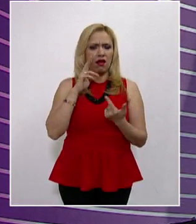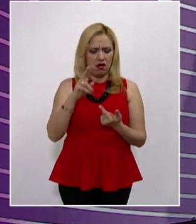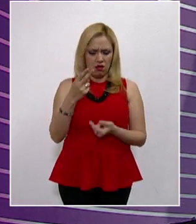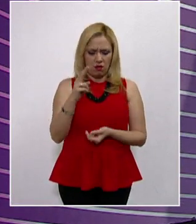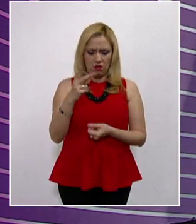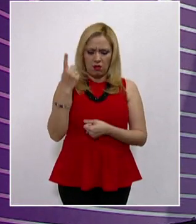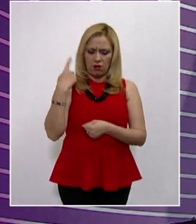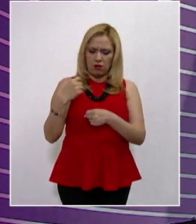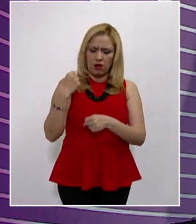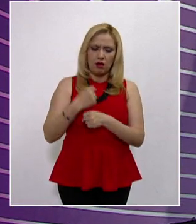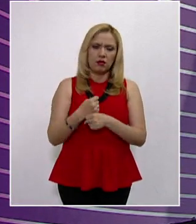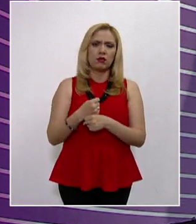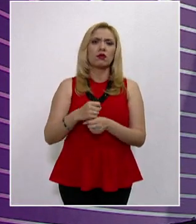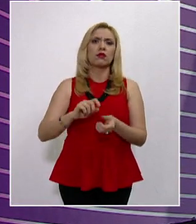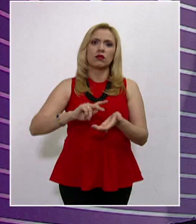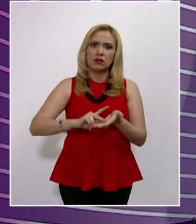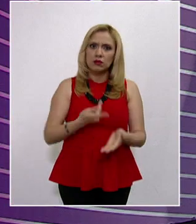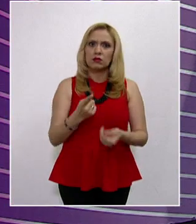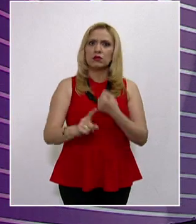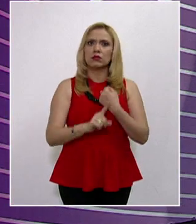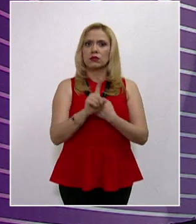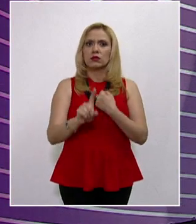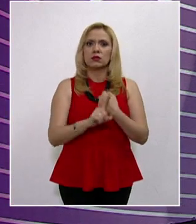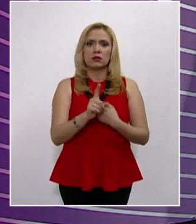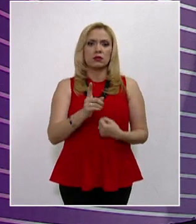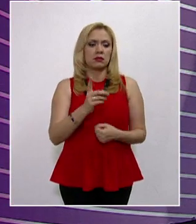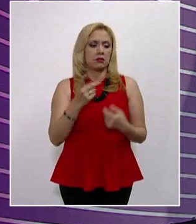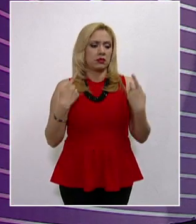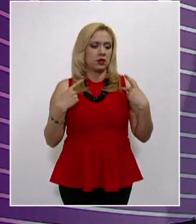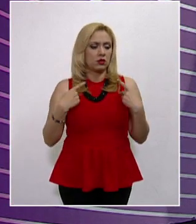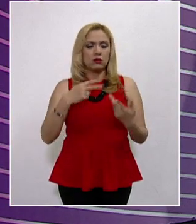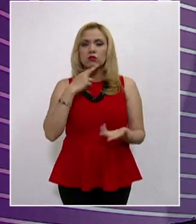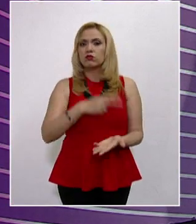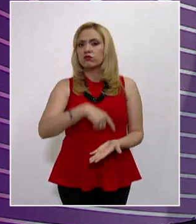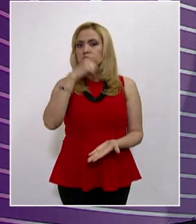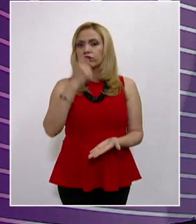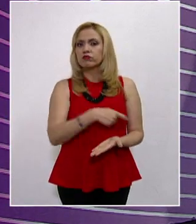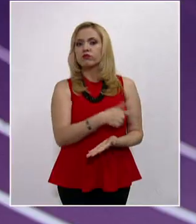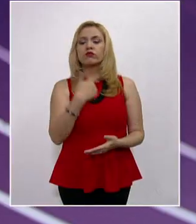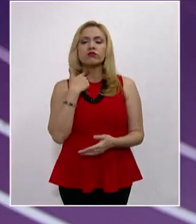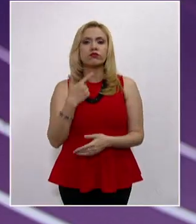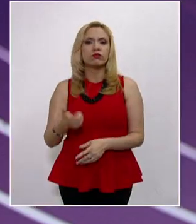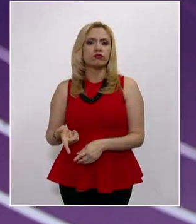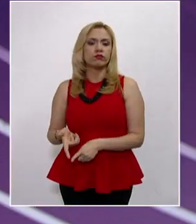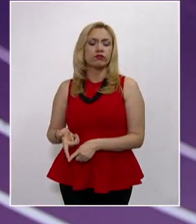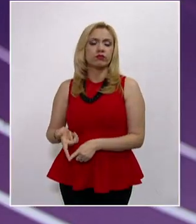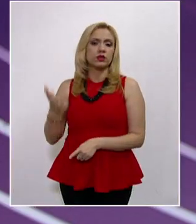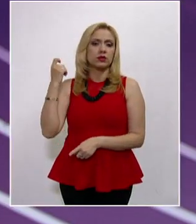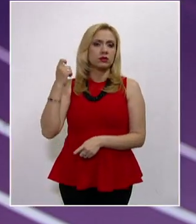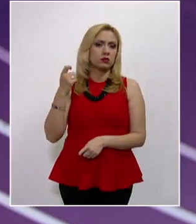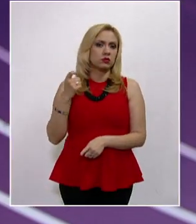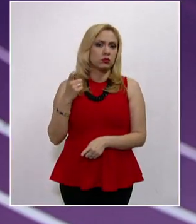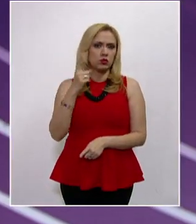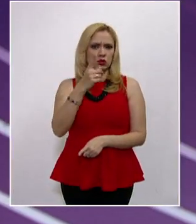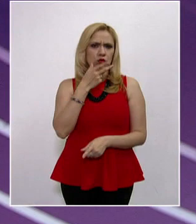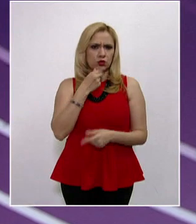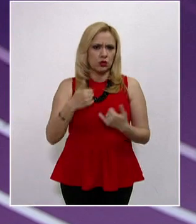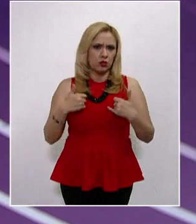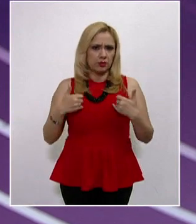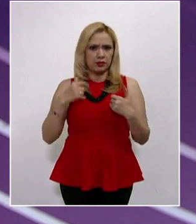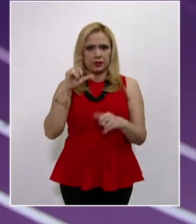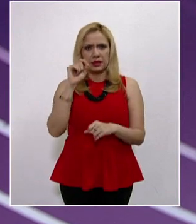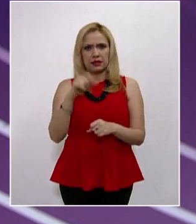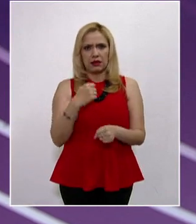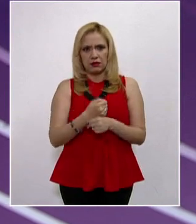del año pasado vuelve a traer un problema en el cual una persona había sido sentenciada por un homicidio de un joven de 20